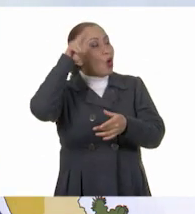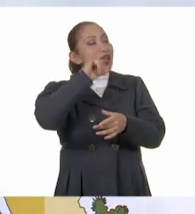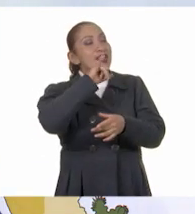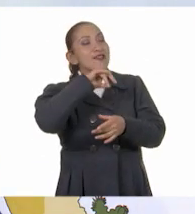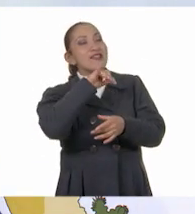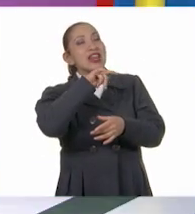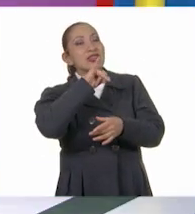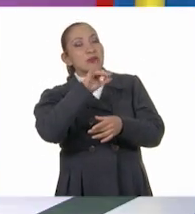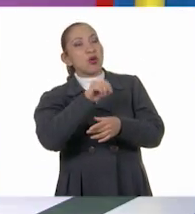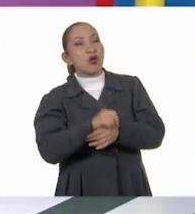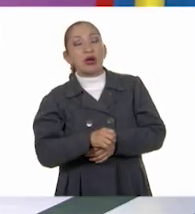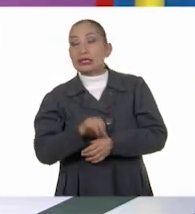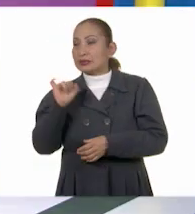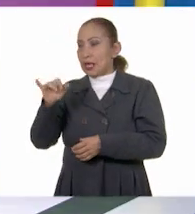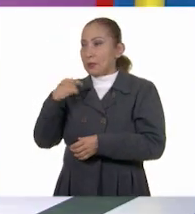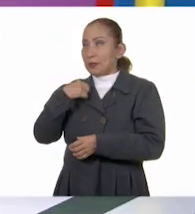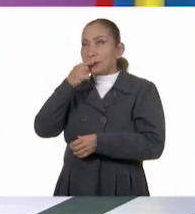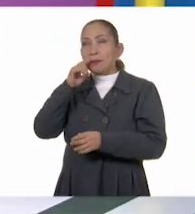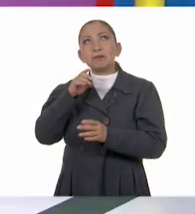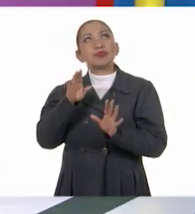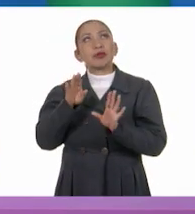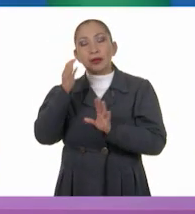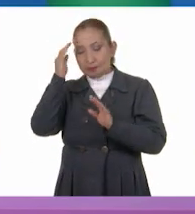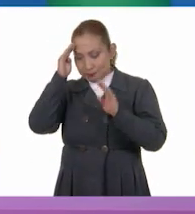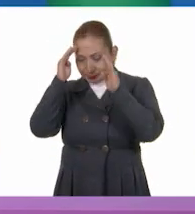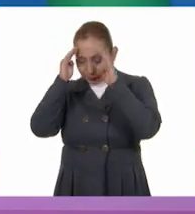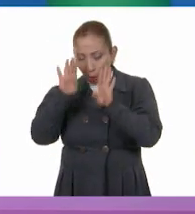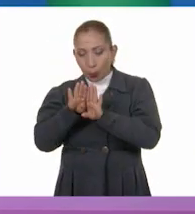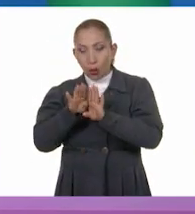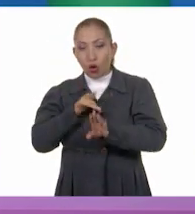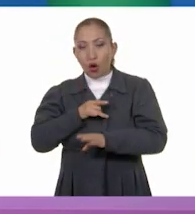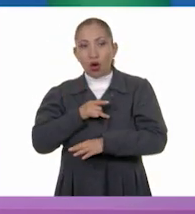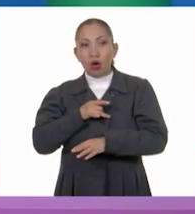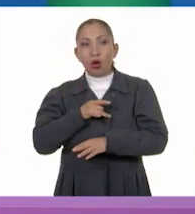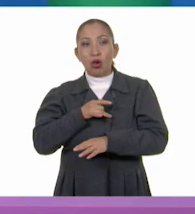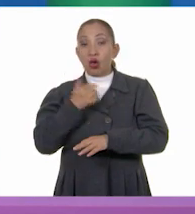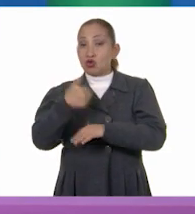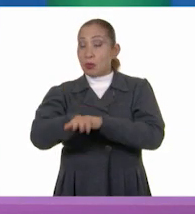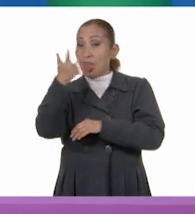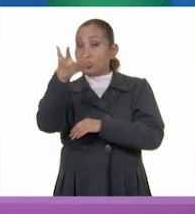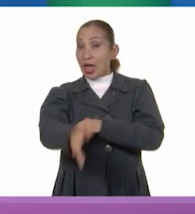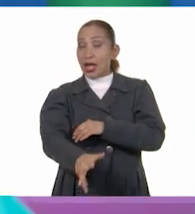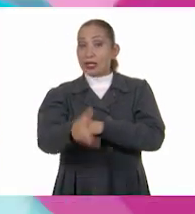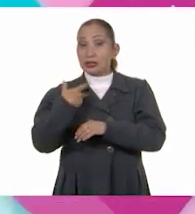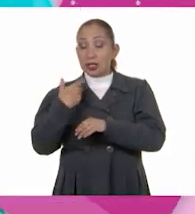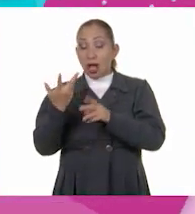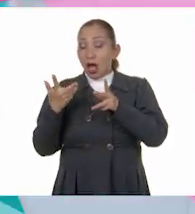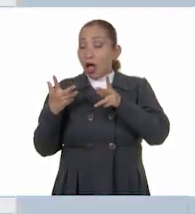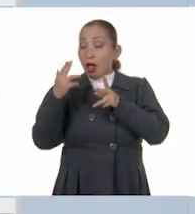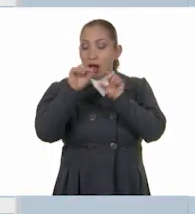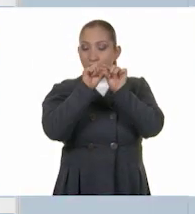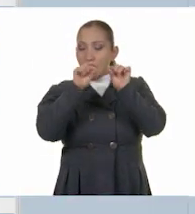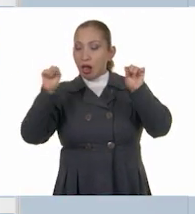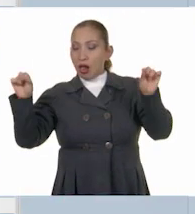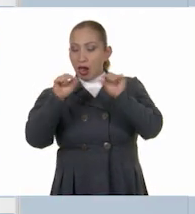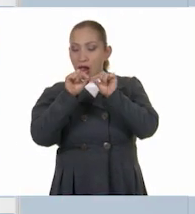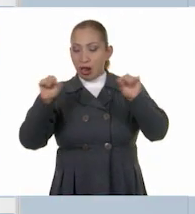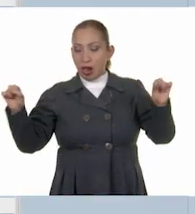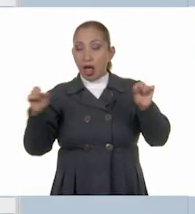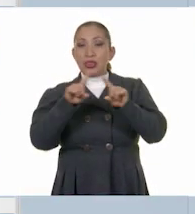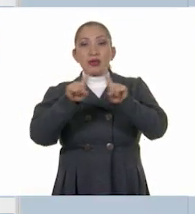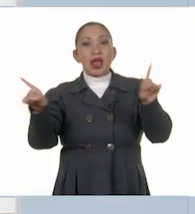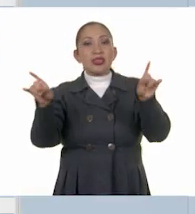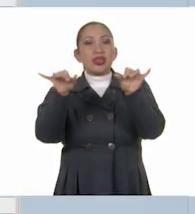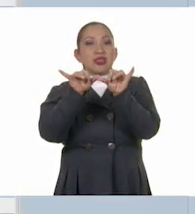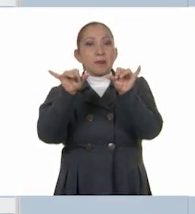infinitivo? Sí, maestra, vamos a ver, quedaría... Número 10, cortar tiras de estambre de